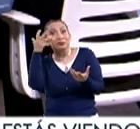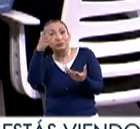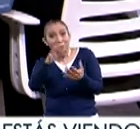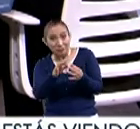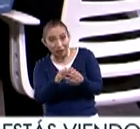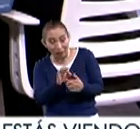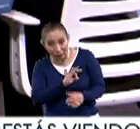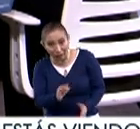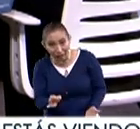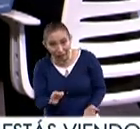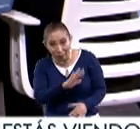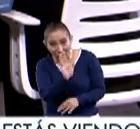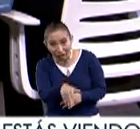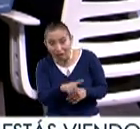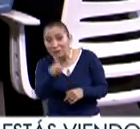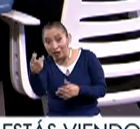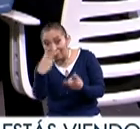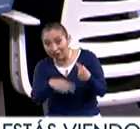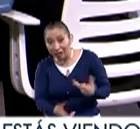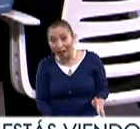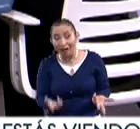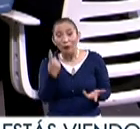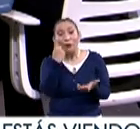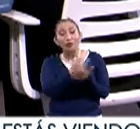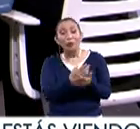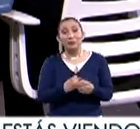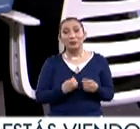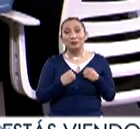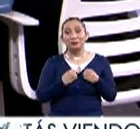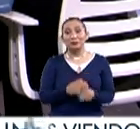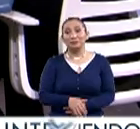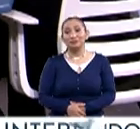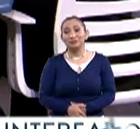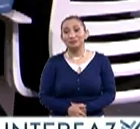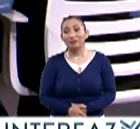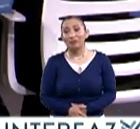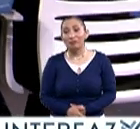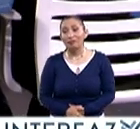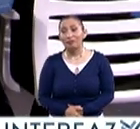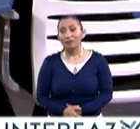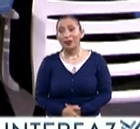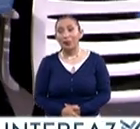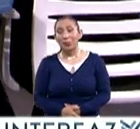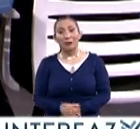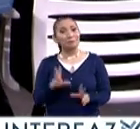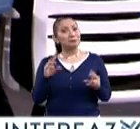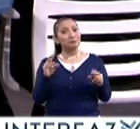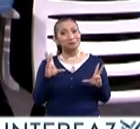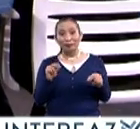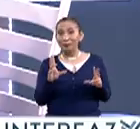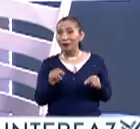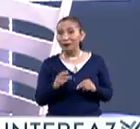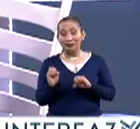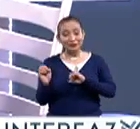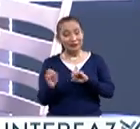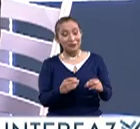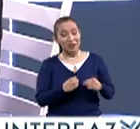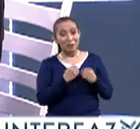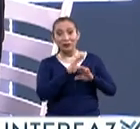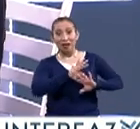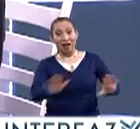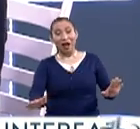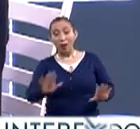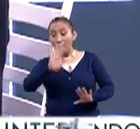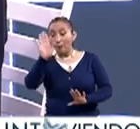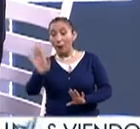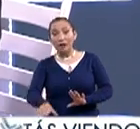contar nunca, ¿no? Porque además la vivimos solo a los vivos, ¿no? Pero no, dejamos de ser. Sí, pero no, exacto. No, es